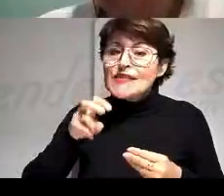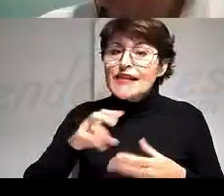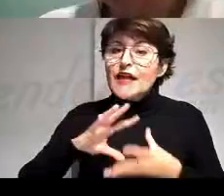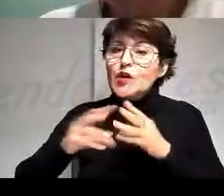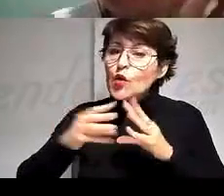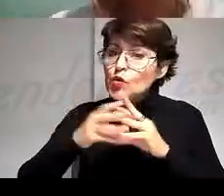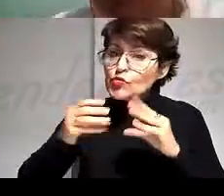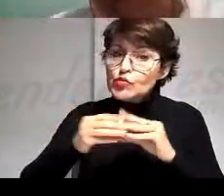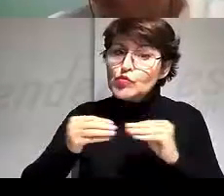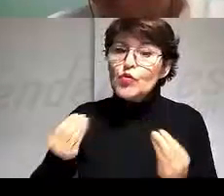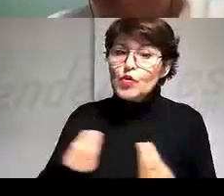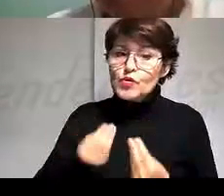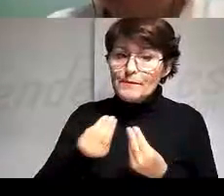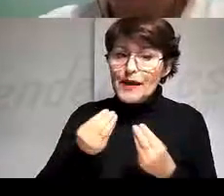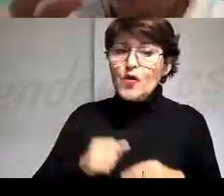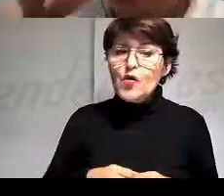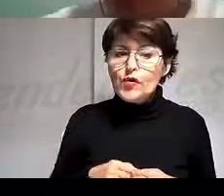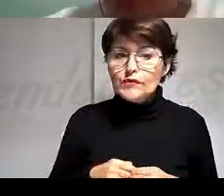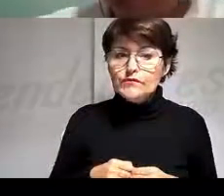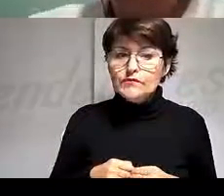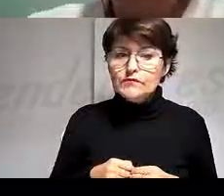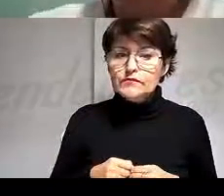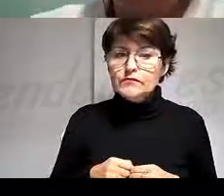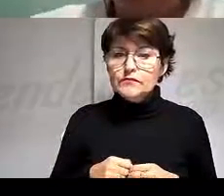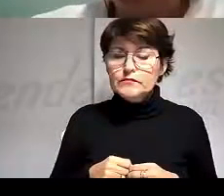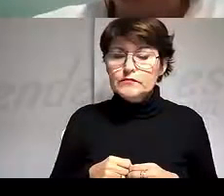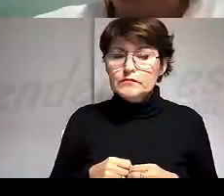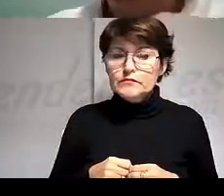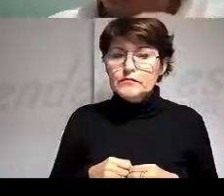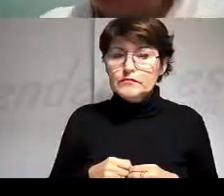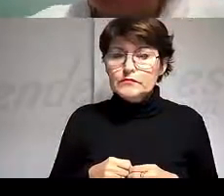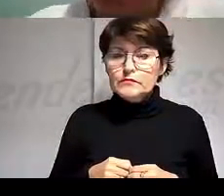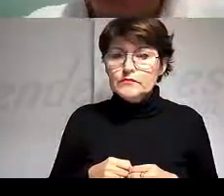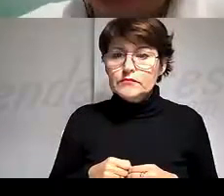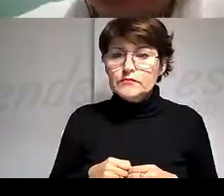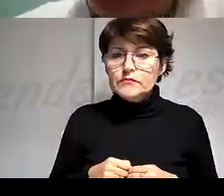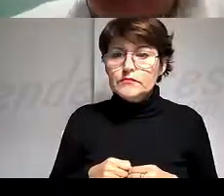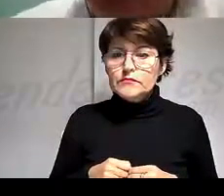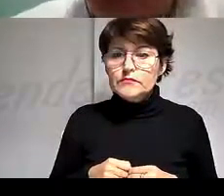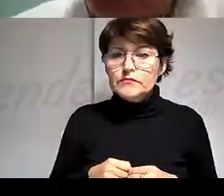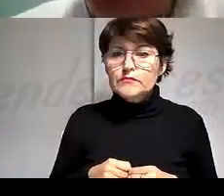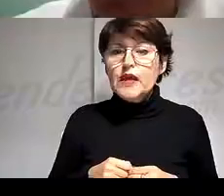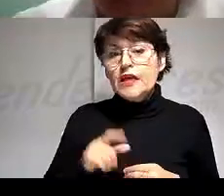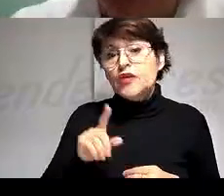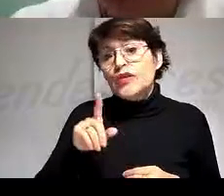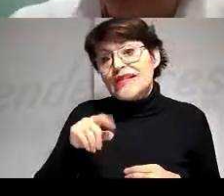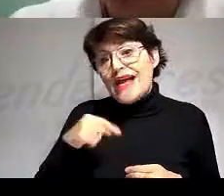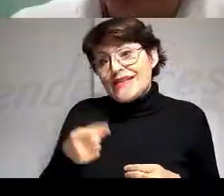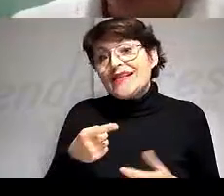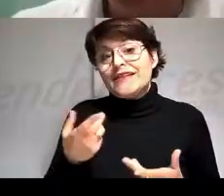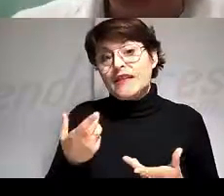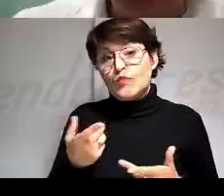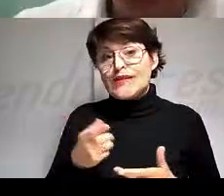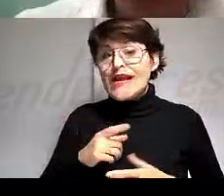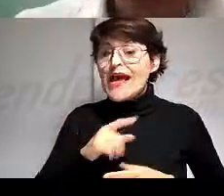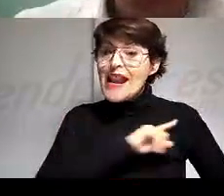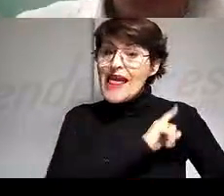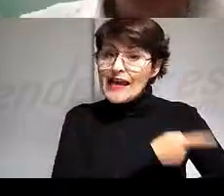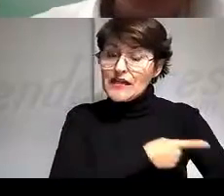músculo y con ello conseguimos un aumento en la duración del ejercicio físico que podemos afrontar. Es decir,